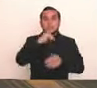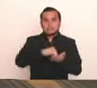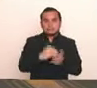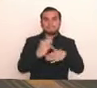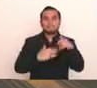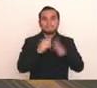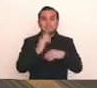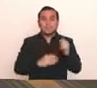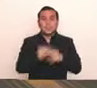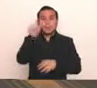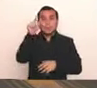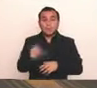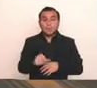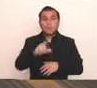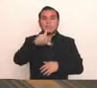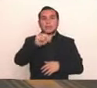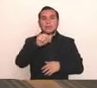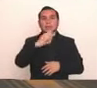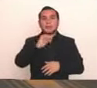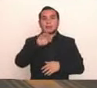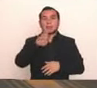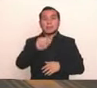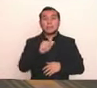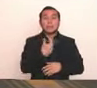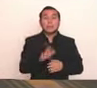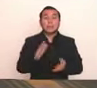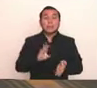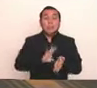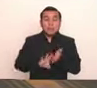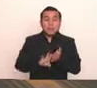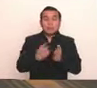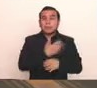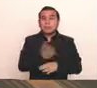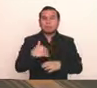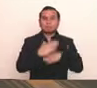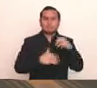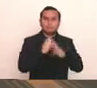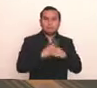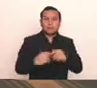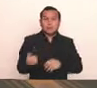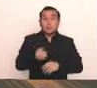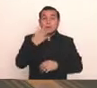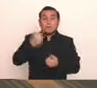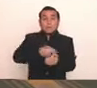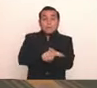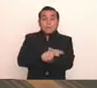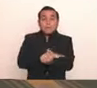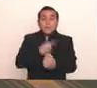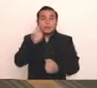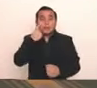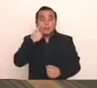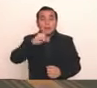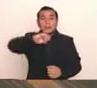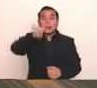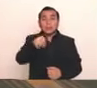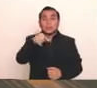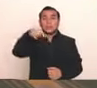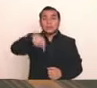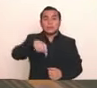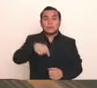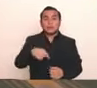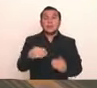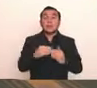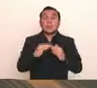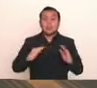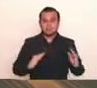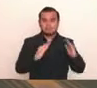el lado repita la salida hemos habilitado cinco hospitales parte acción a pacientes com y 19 el hospital nuevo de jiquilisco el hospital nuevo